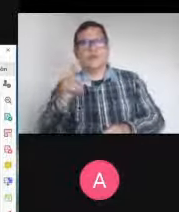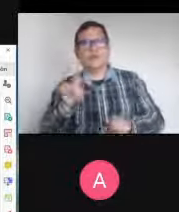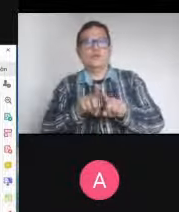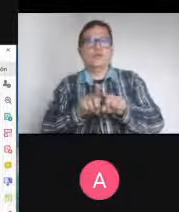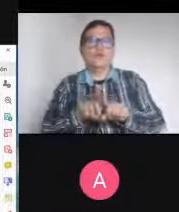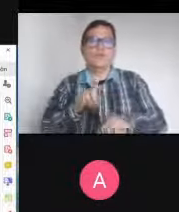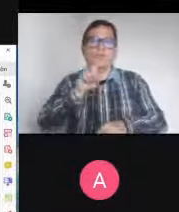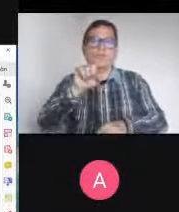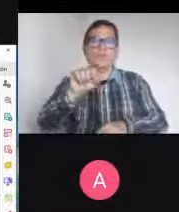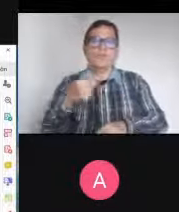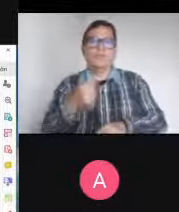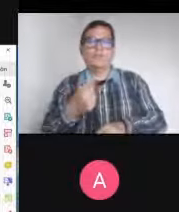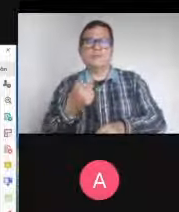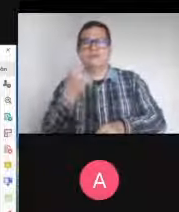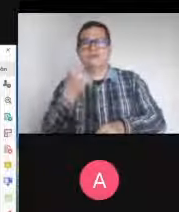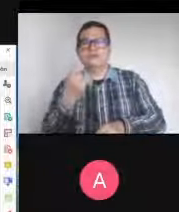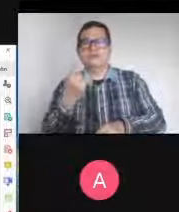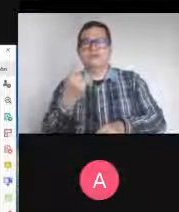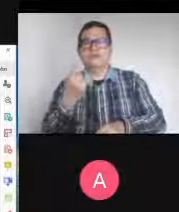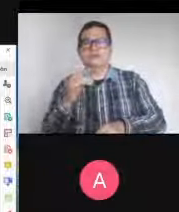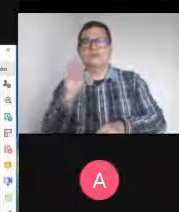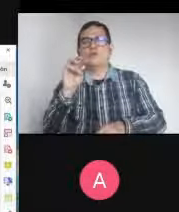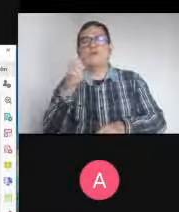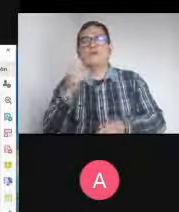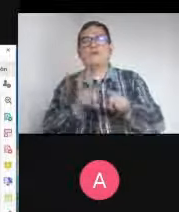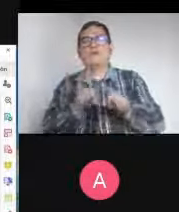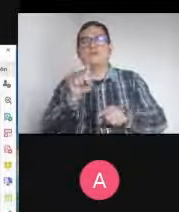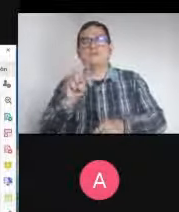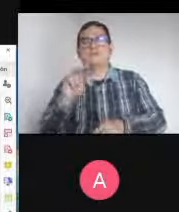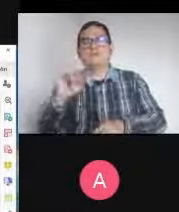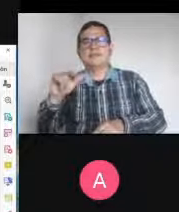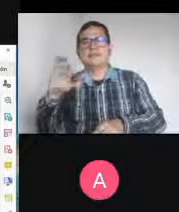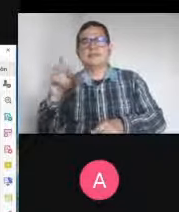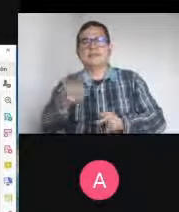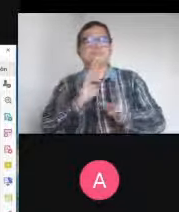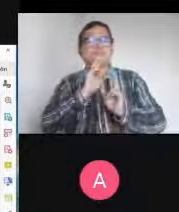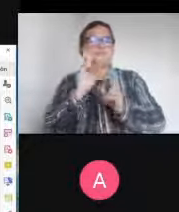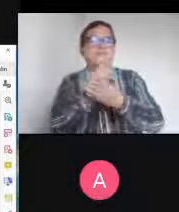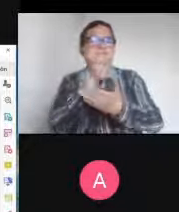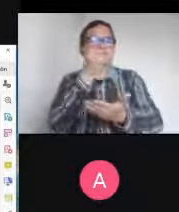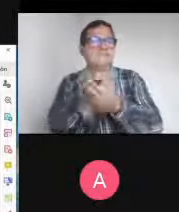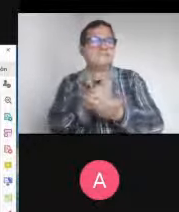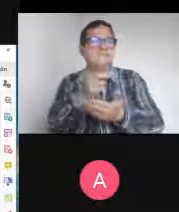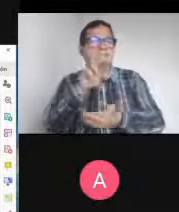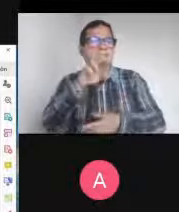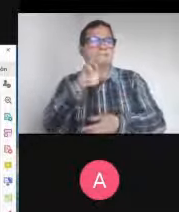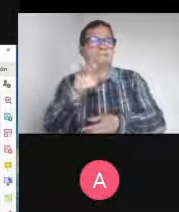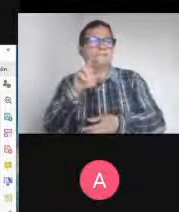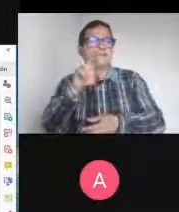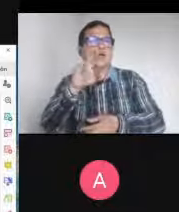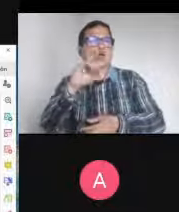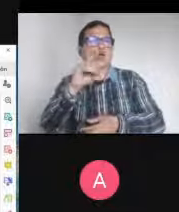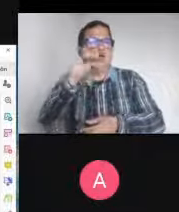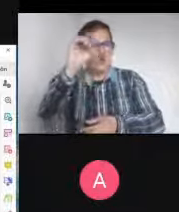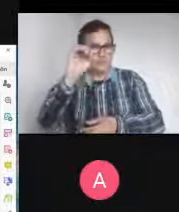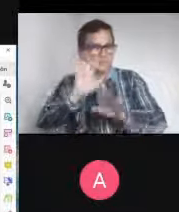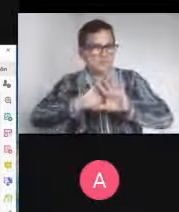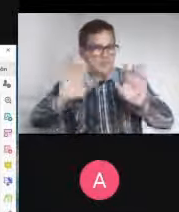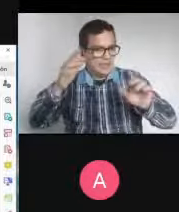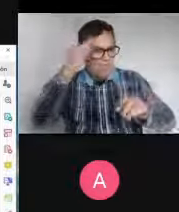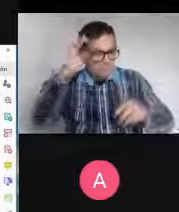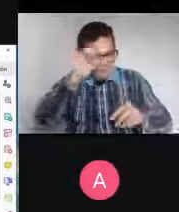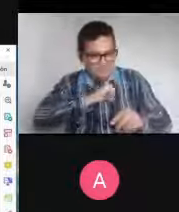milisegundo. Y ahí nos daría como tal el periodo. También pues teniendo el periodo pues ya podemos sacar la